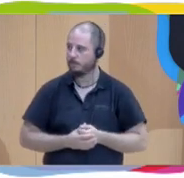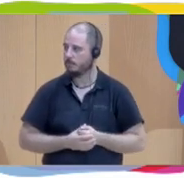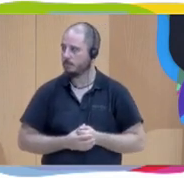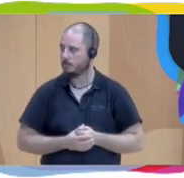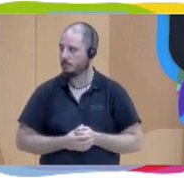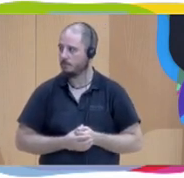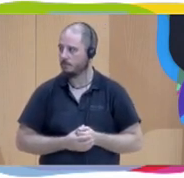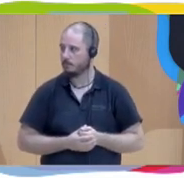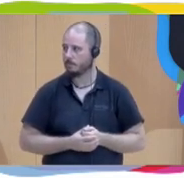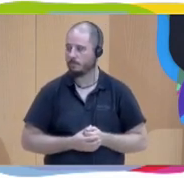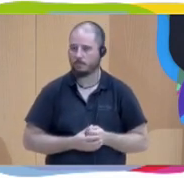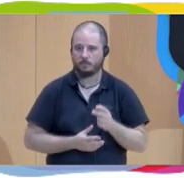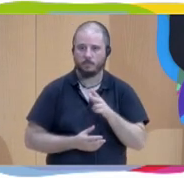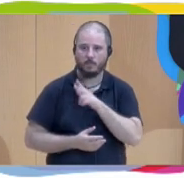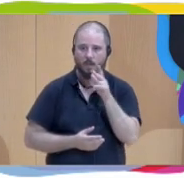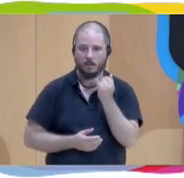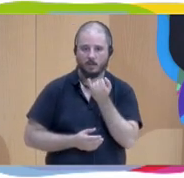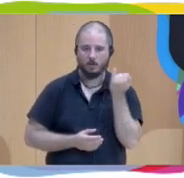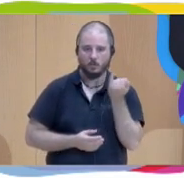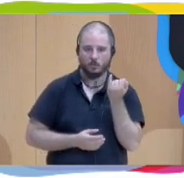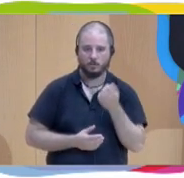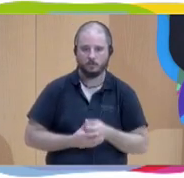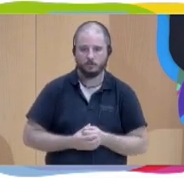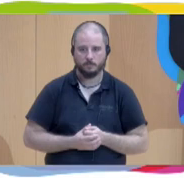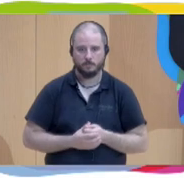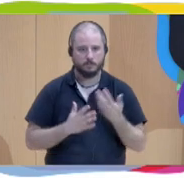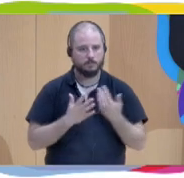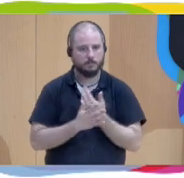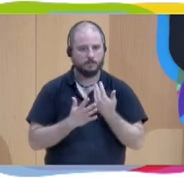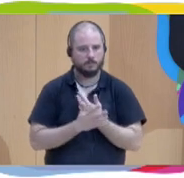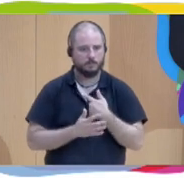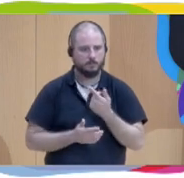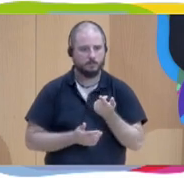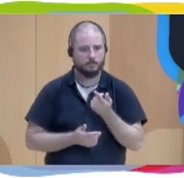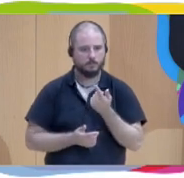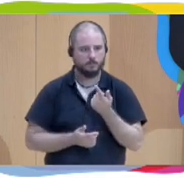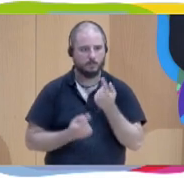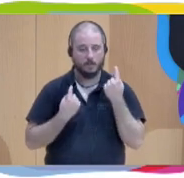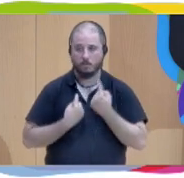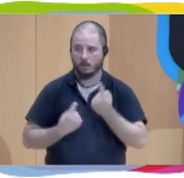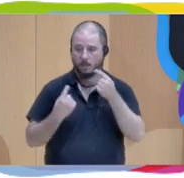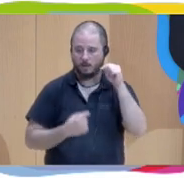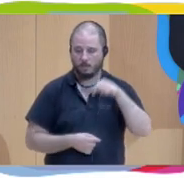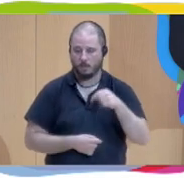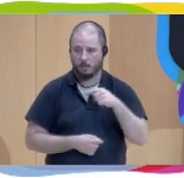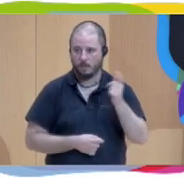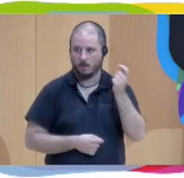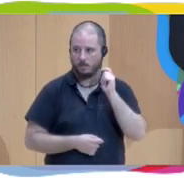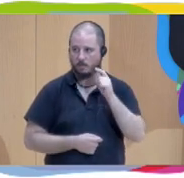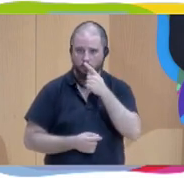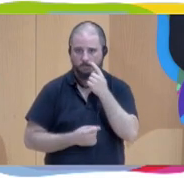Me gustaría que nos trasladaseis. ¿Cuál es vuestra primera sensación, la primera vez que vinisteis aquí? Iukka.